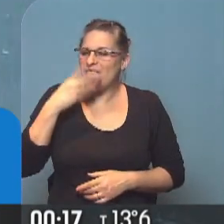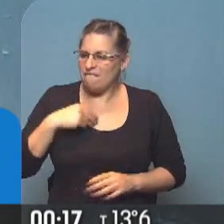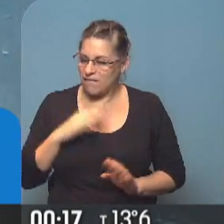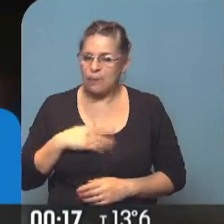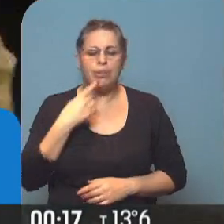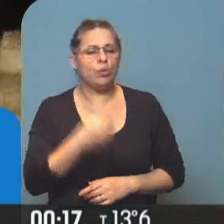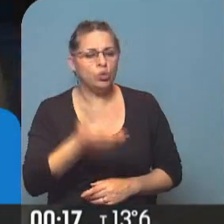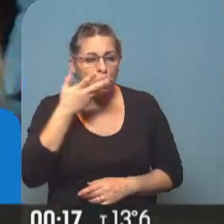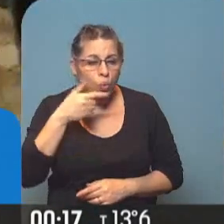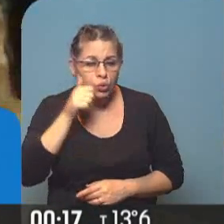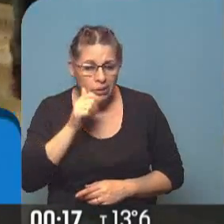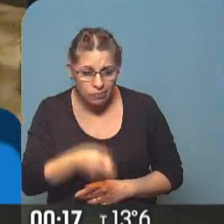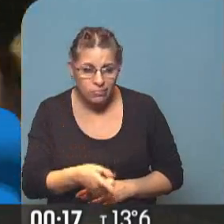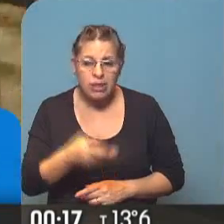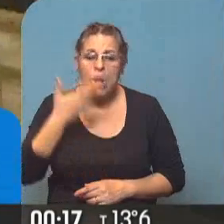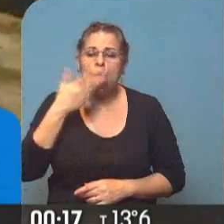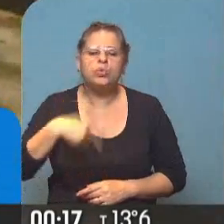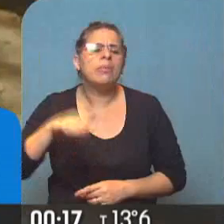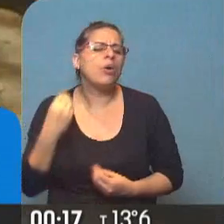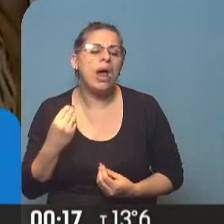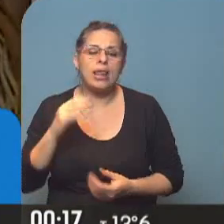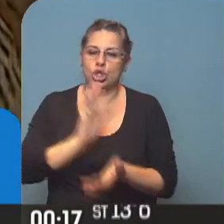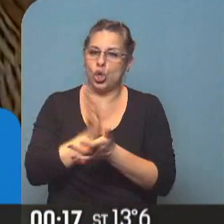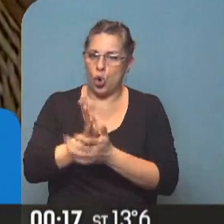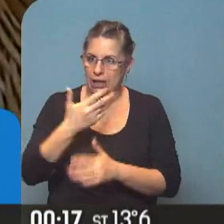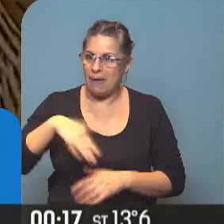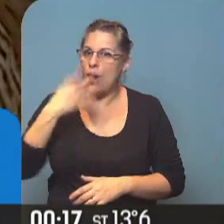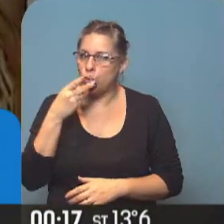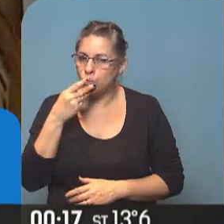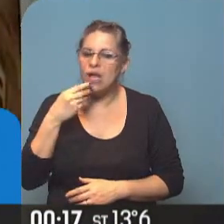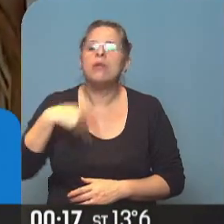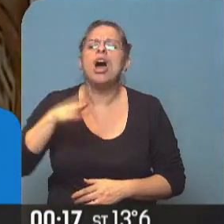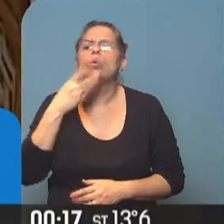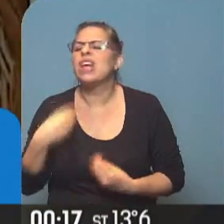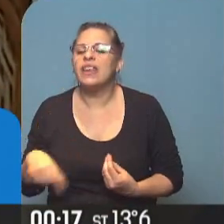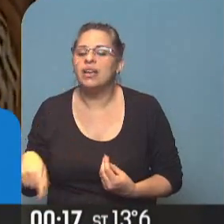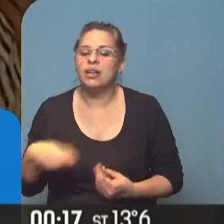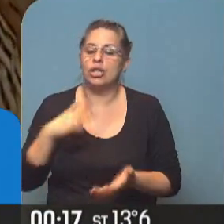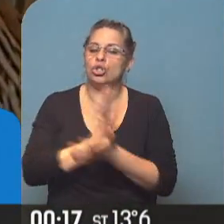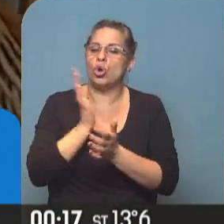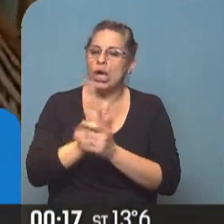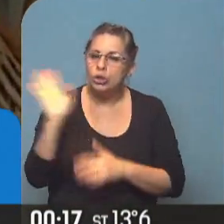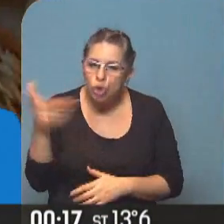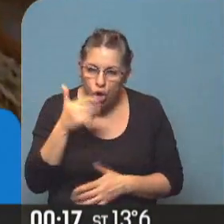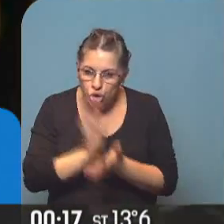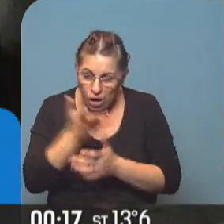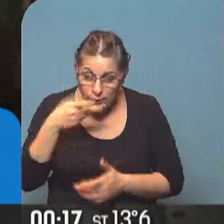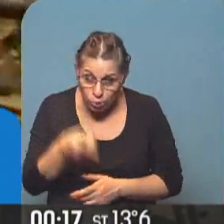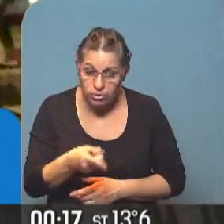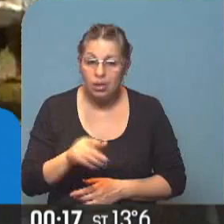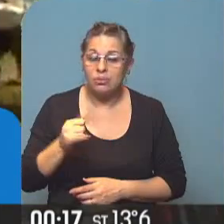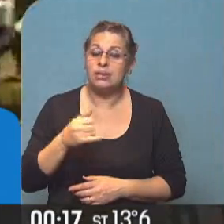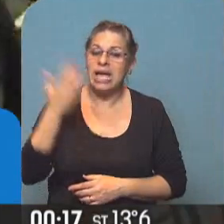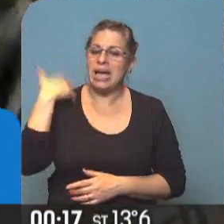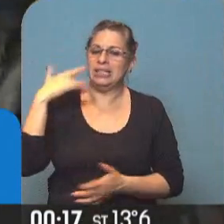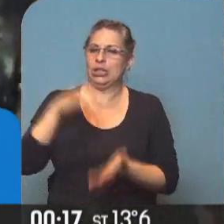gustan los dulces? Sí. ¿Qué te gusta más? Chocolate. ¿Qué es lo que más te gusta de todo? El chocolate. ¿Todo el chocolate? ¿Tuviste la